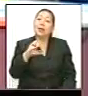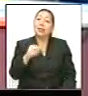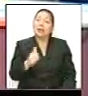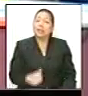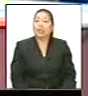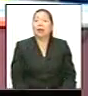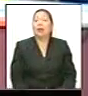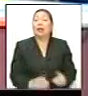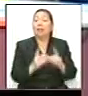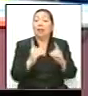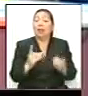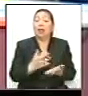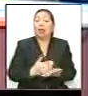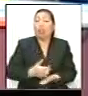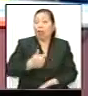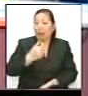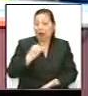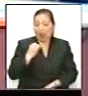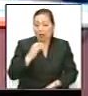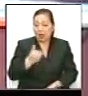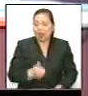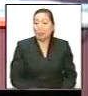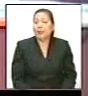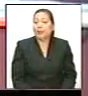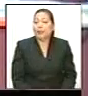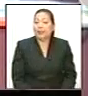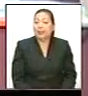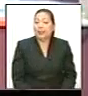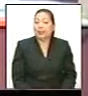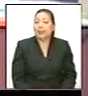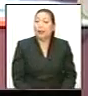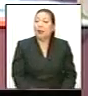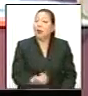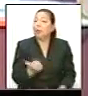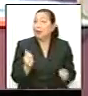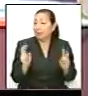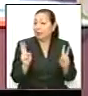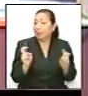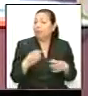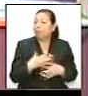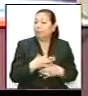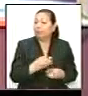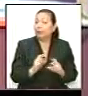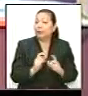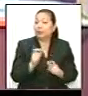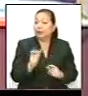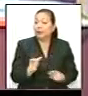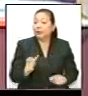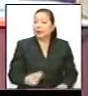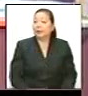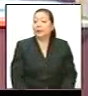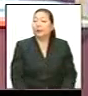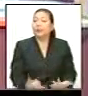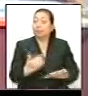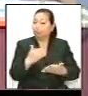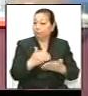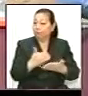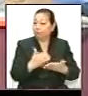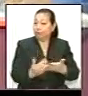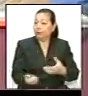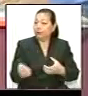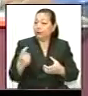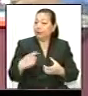el departamento de Ica y otros temas de interés de los congresistas. Esta agenda